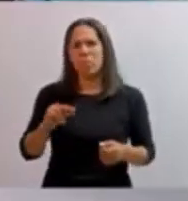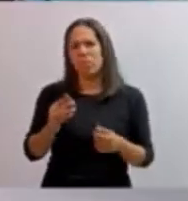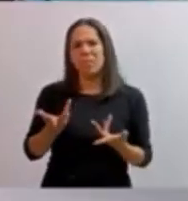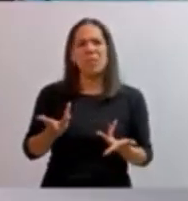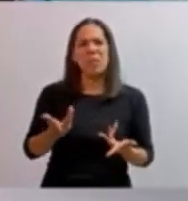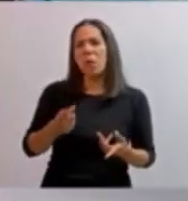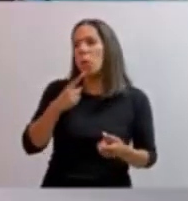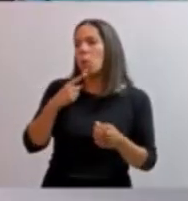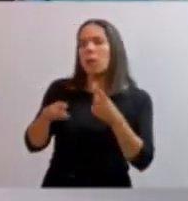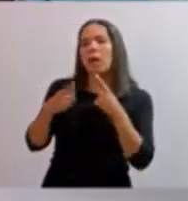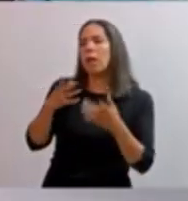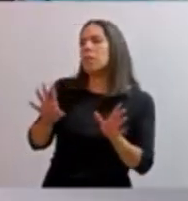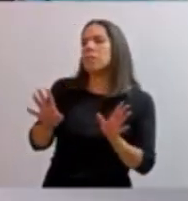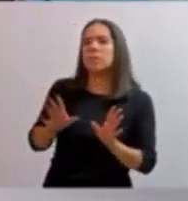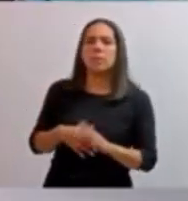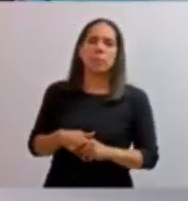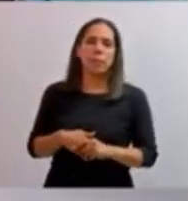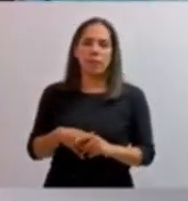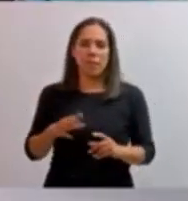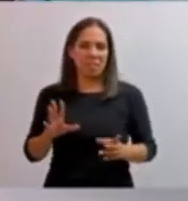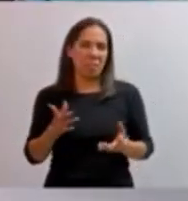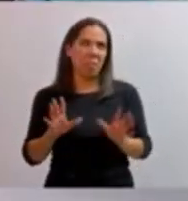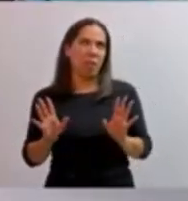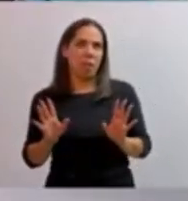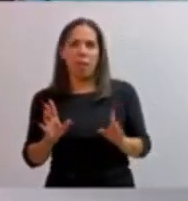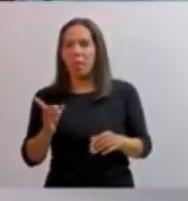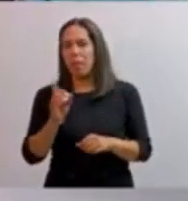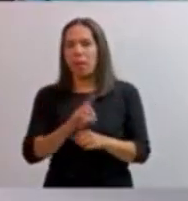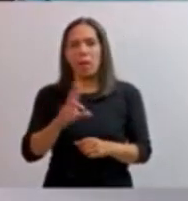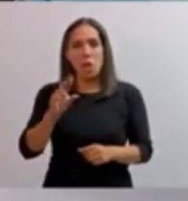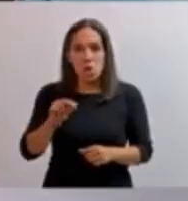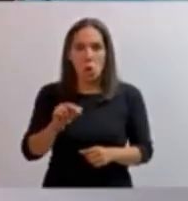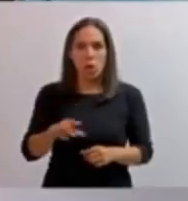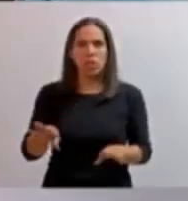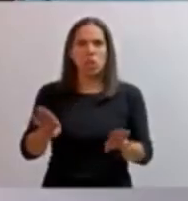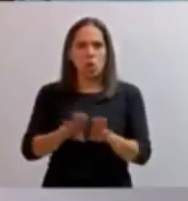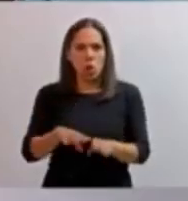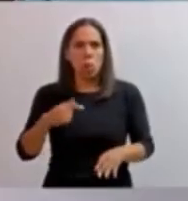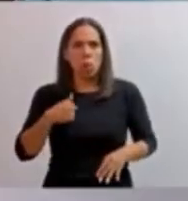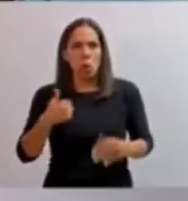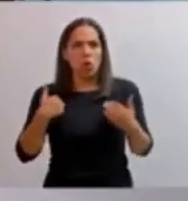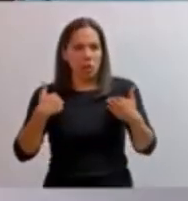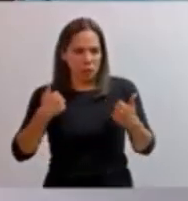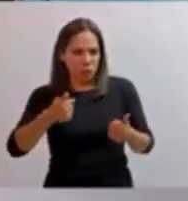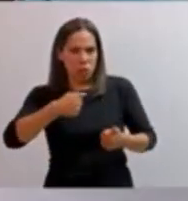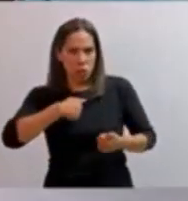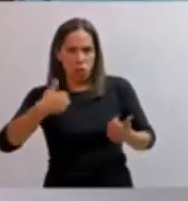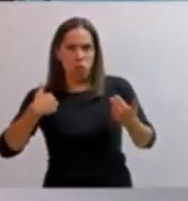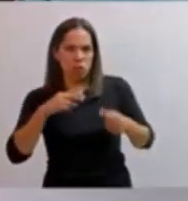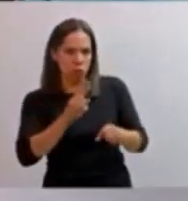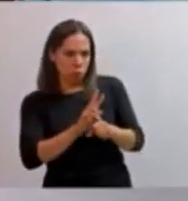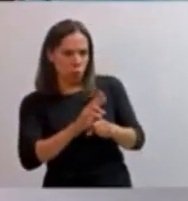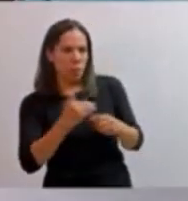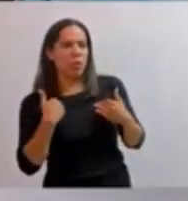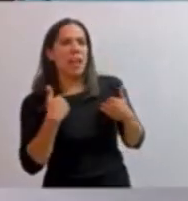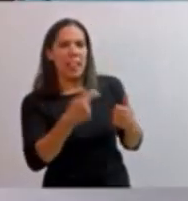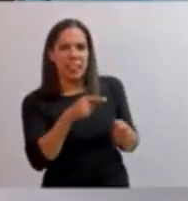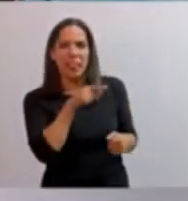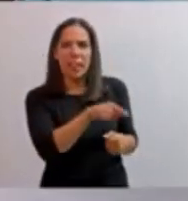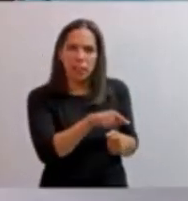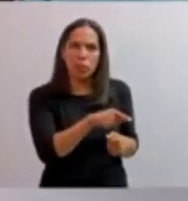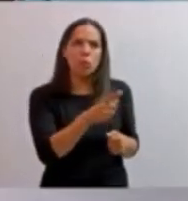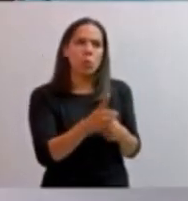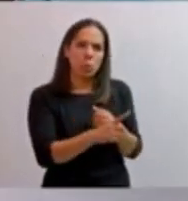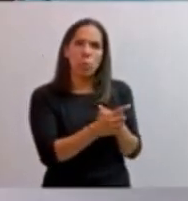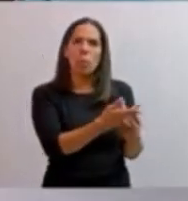casual, sino un reconocimiento de eso que están discutiendo, para qué lo están discutiendo, cómo